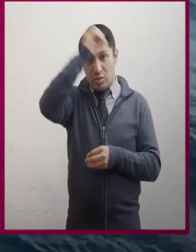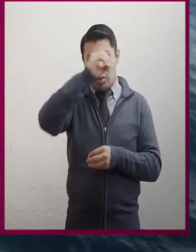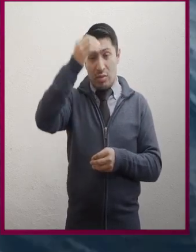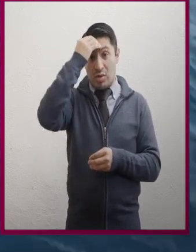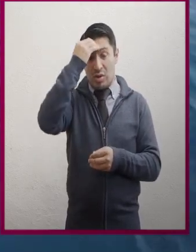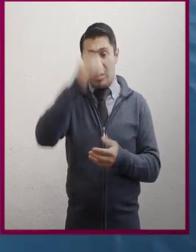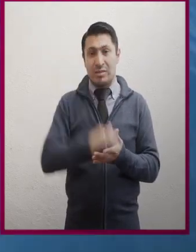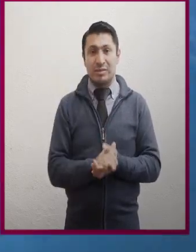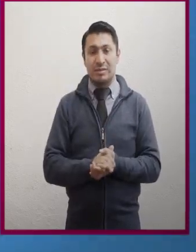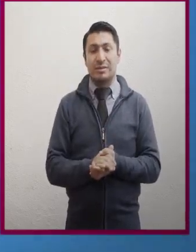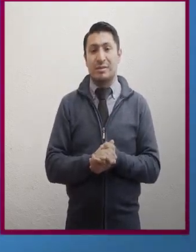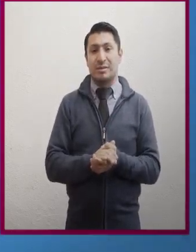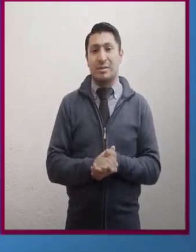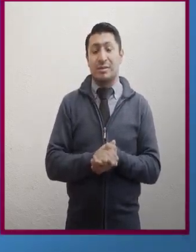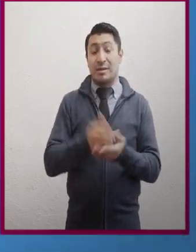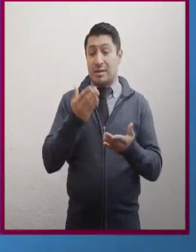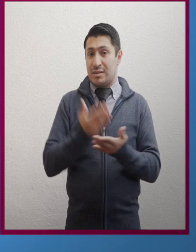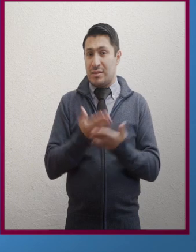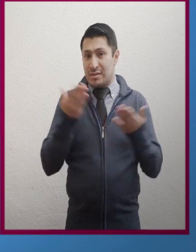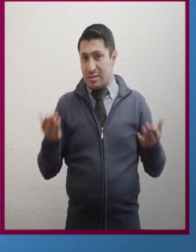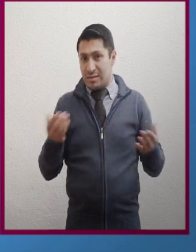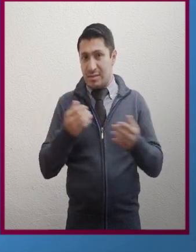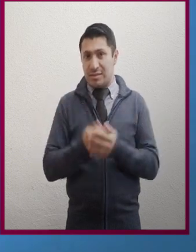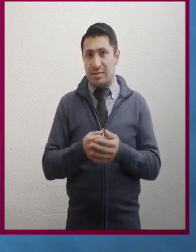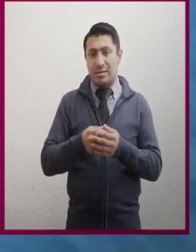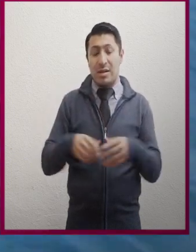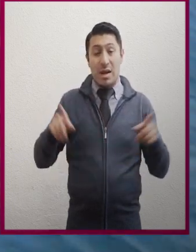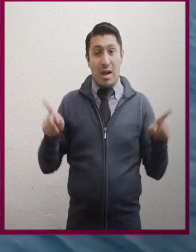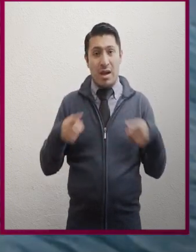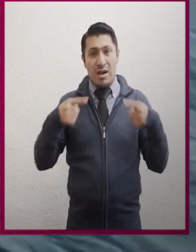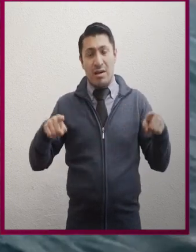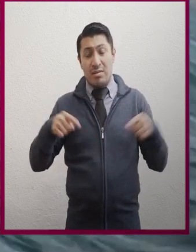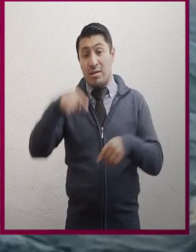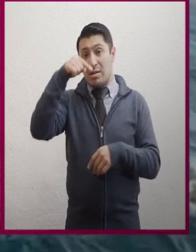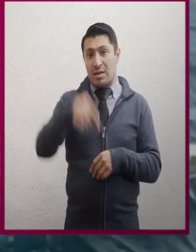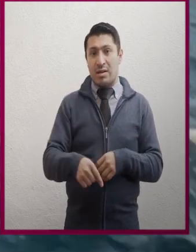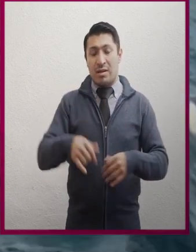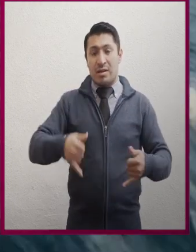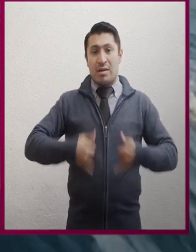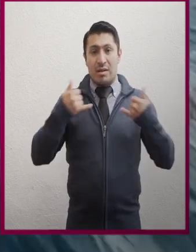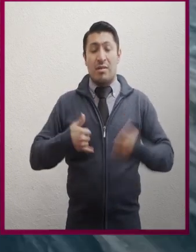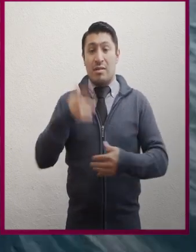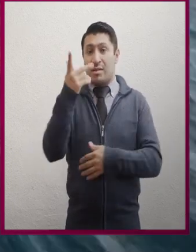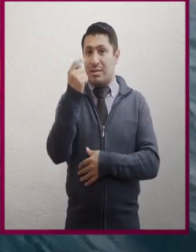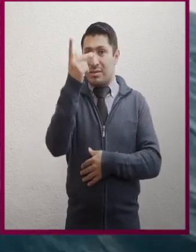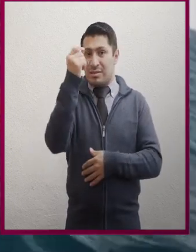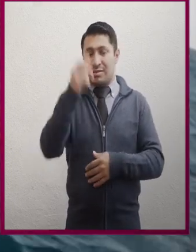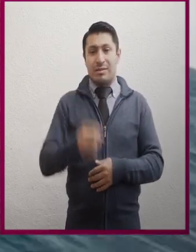Enseguida, etnomúsica, aquí en Jóvenes en TV. No te vayas.